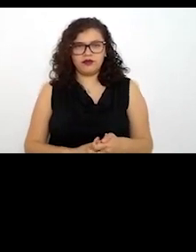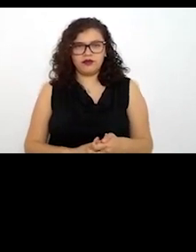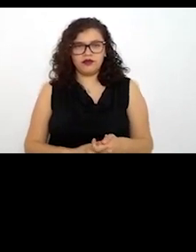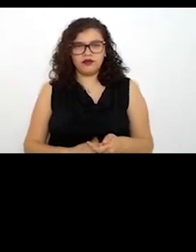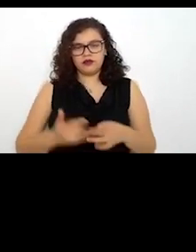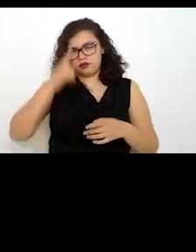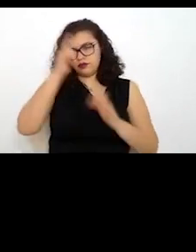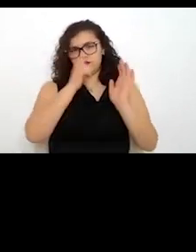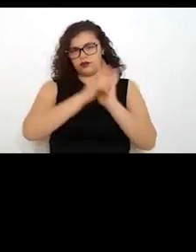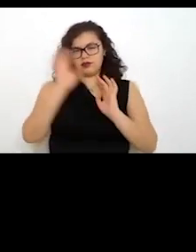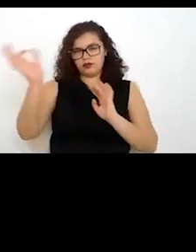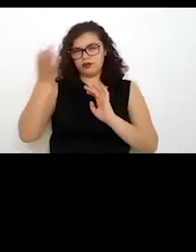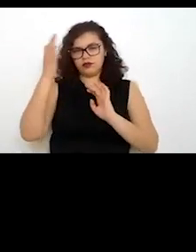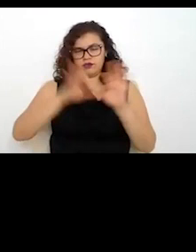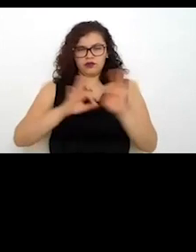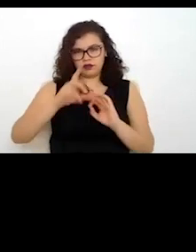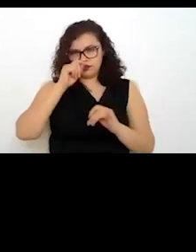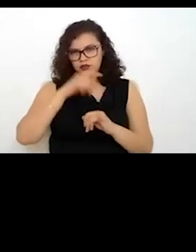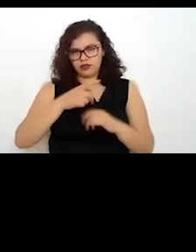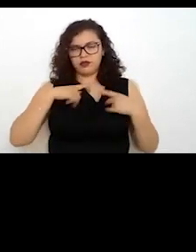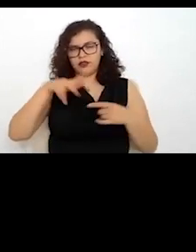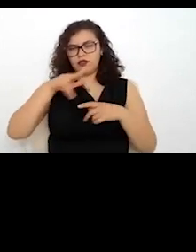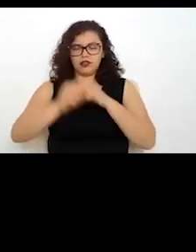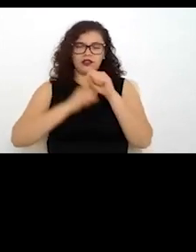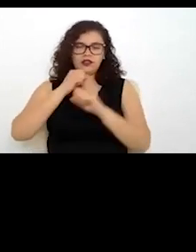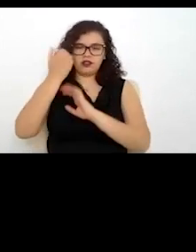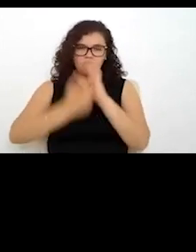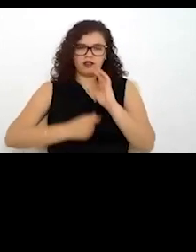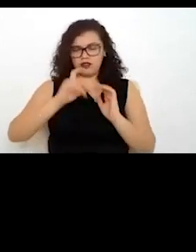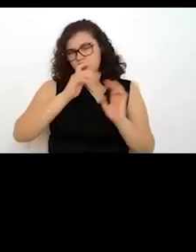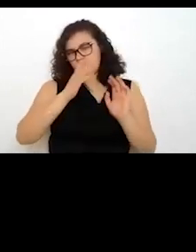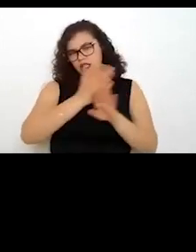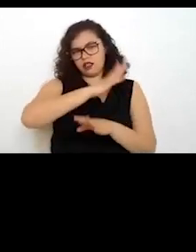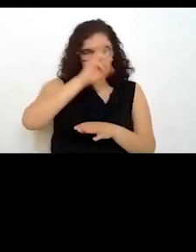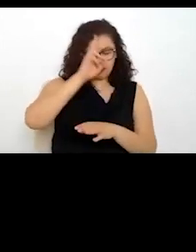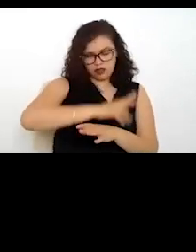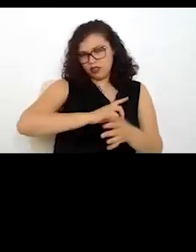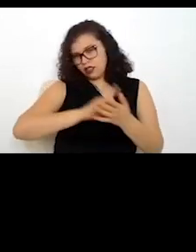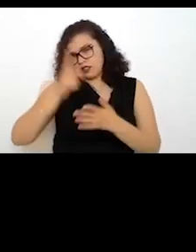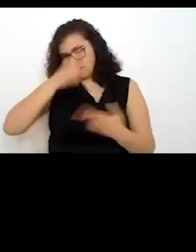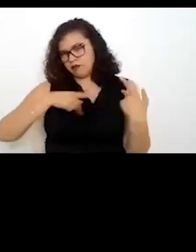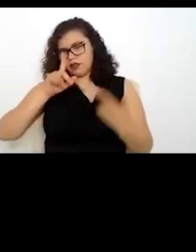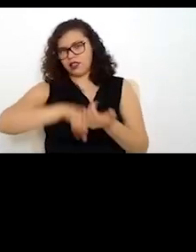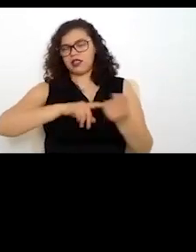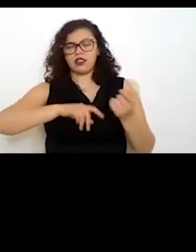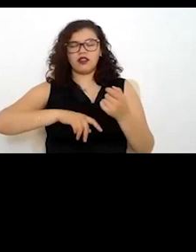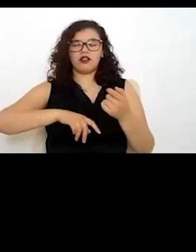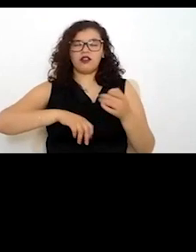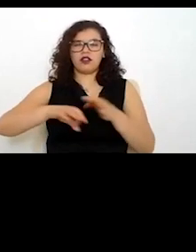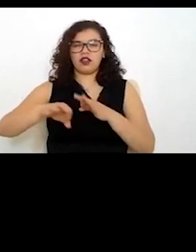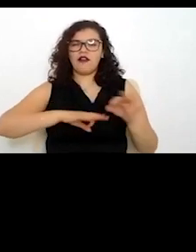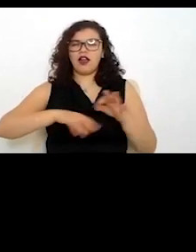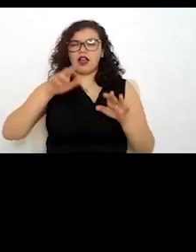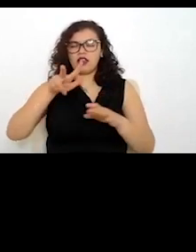es el trabajo de los menores. Y antes de empezar a hablar de las prohibiciones y los derechos en cuanto al trabajo de los menores, me gustaría mencionar qué es